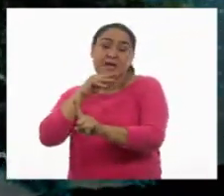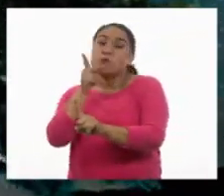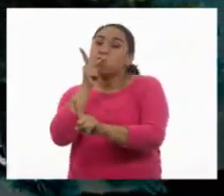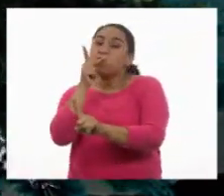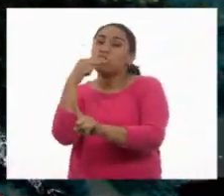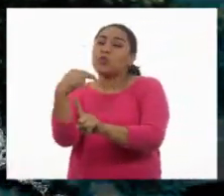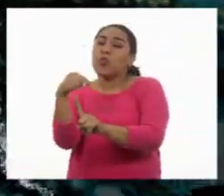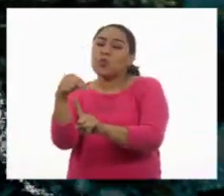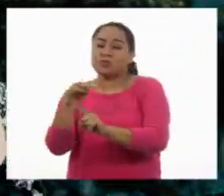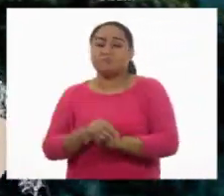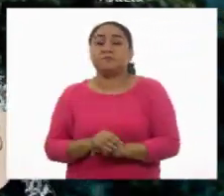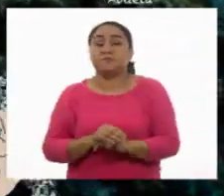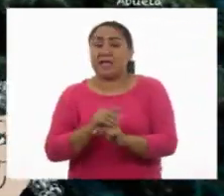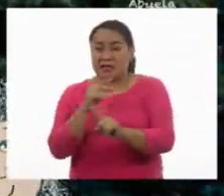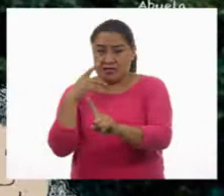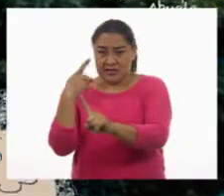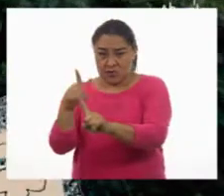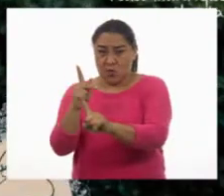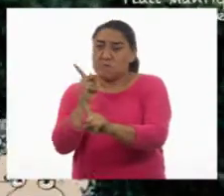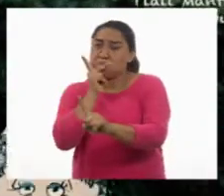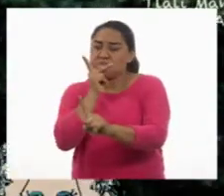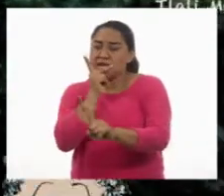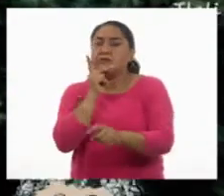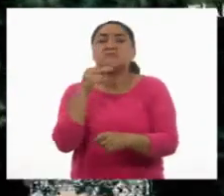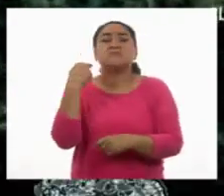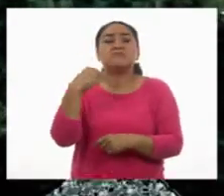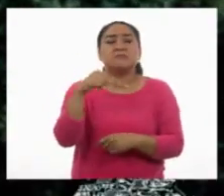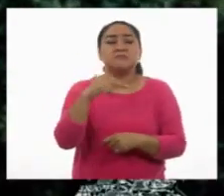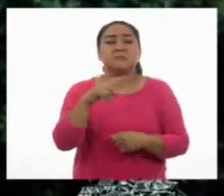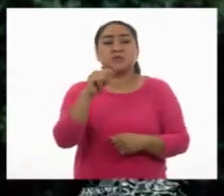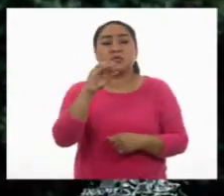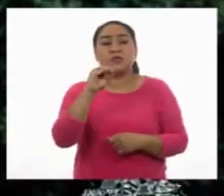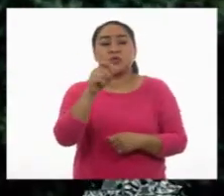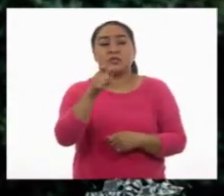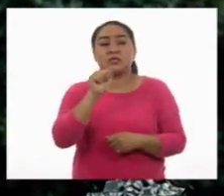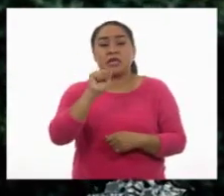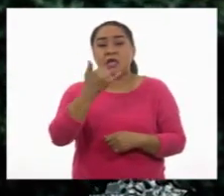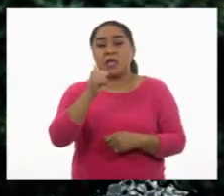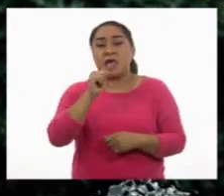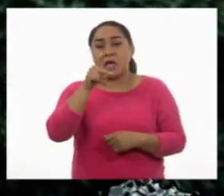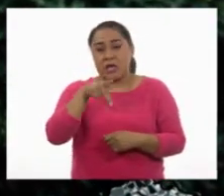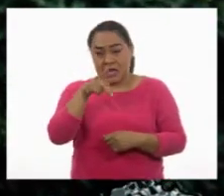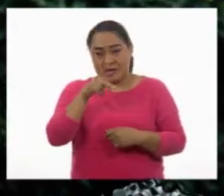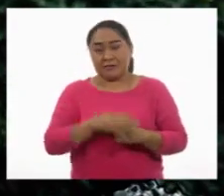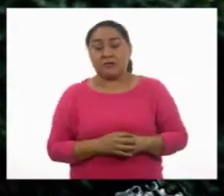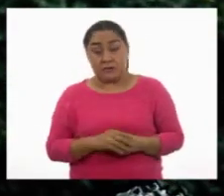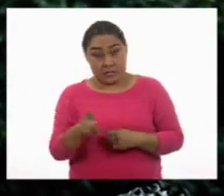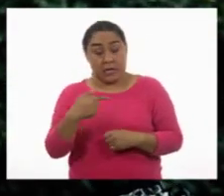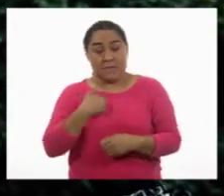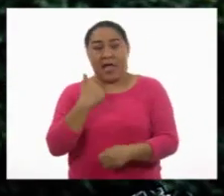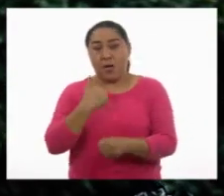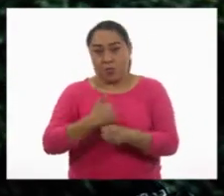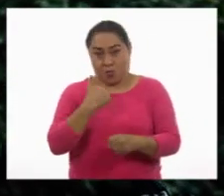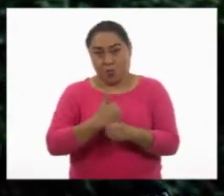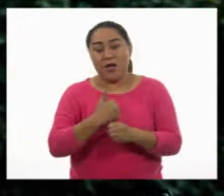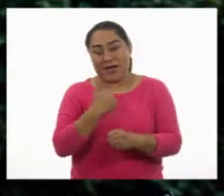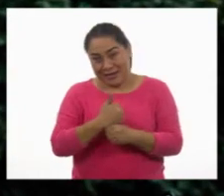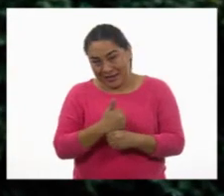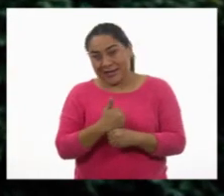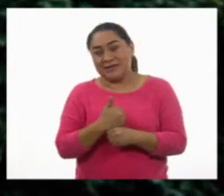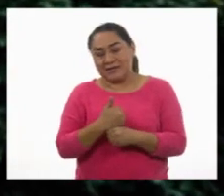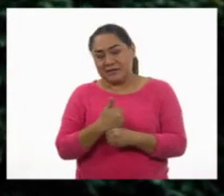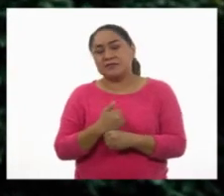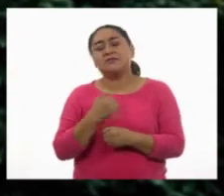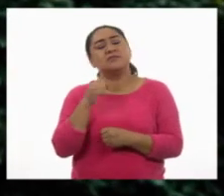El papá de mi mamá se llama Toxayac Pereira Sánchez. Es mi abuelo y él